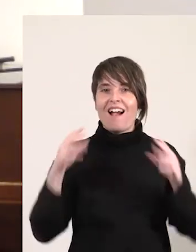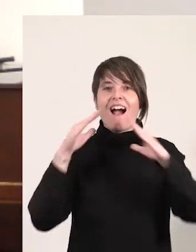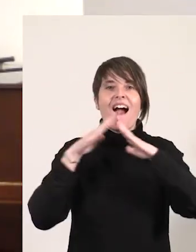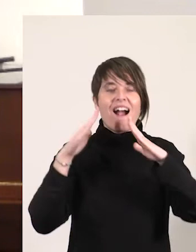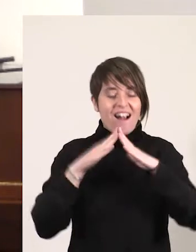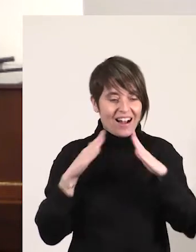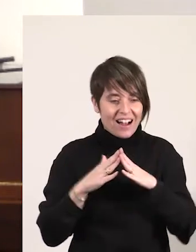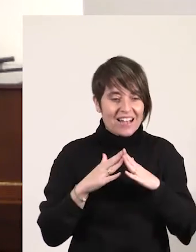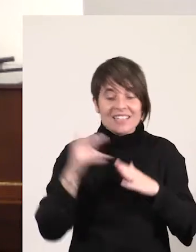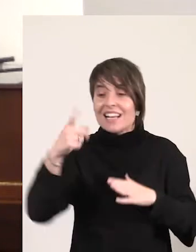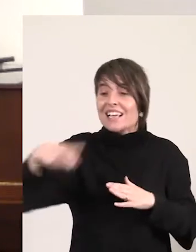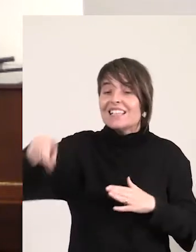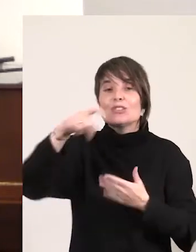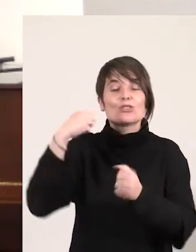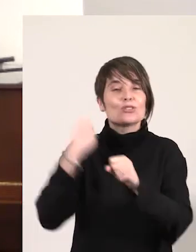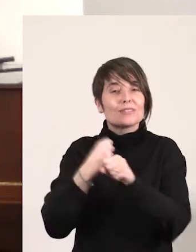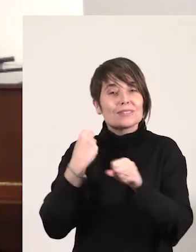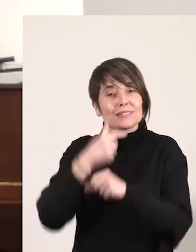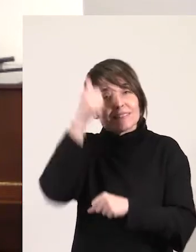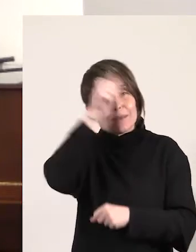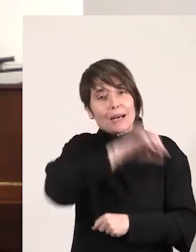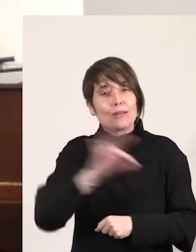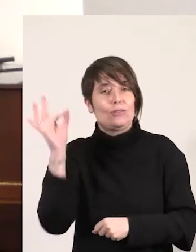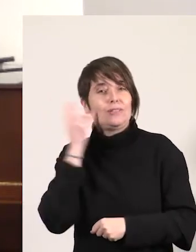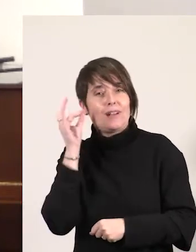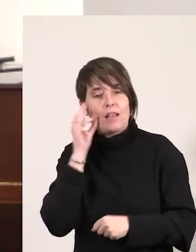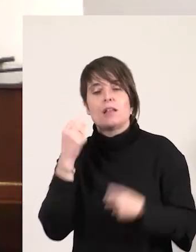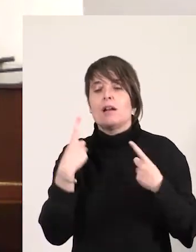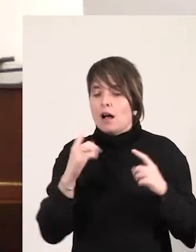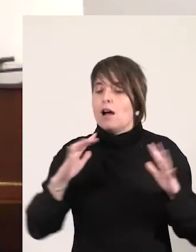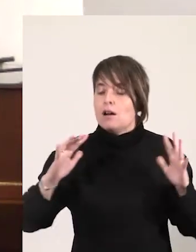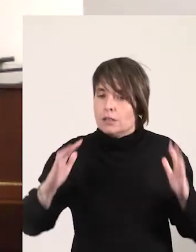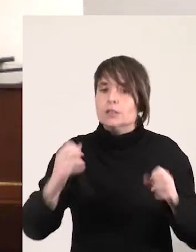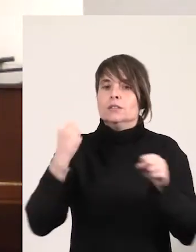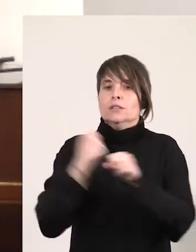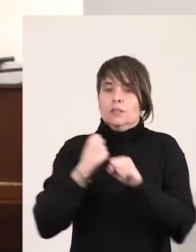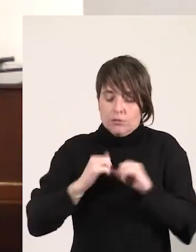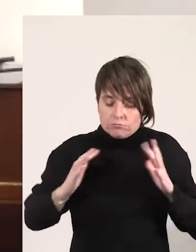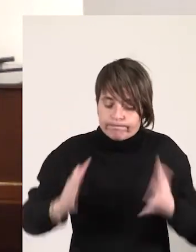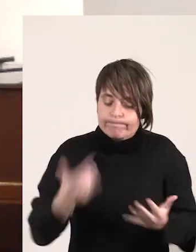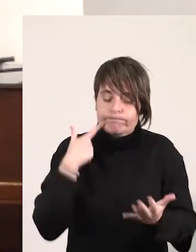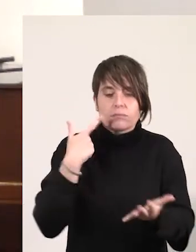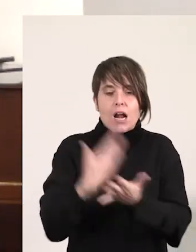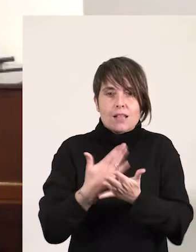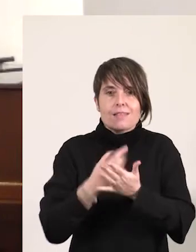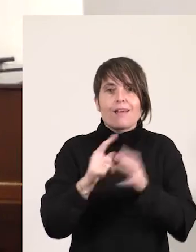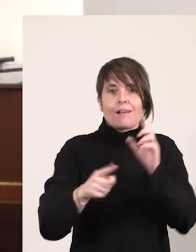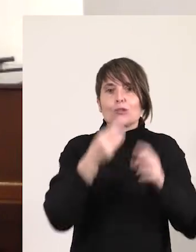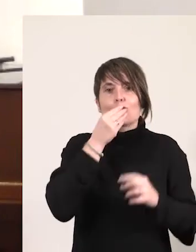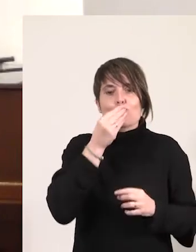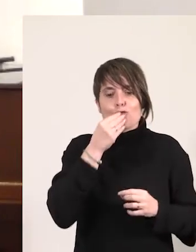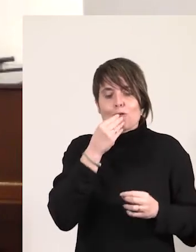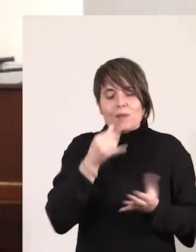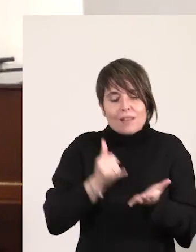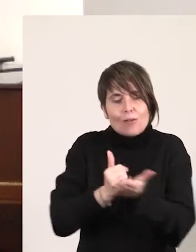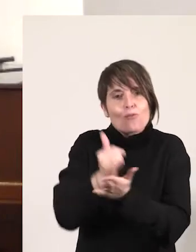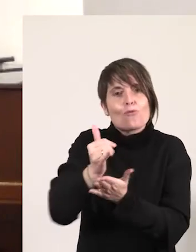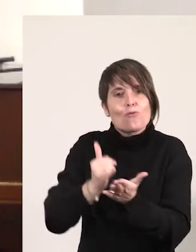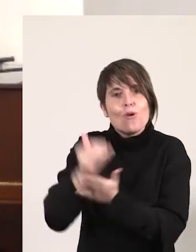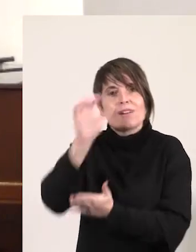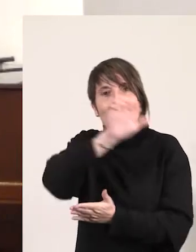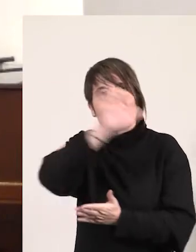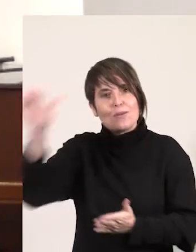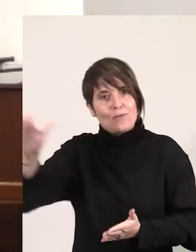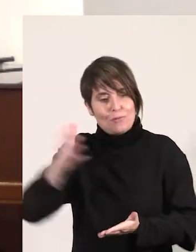tarde, cuando estábamos confinadas en casa, cuando sin embargo eran trabajadores y trabajadoras esenciales que estaban garantizándonos que